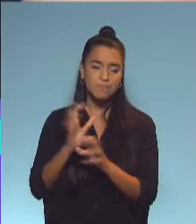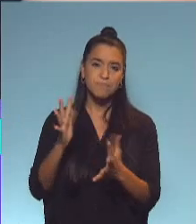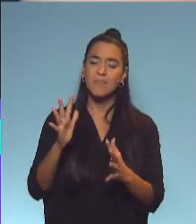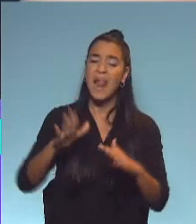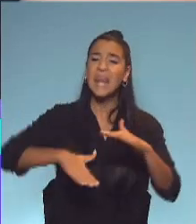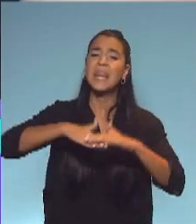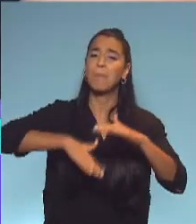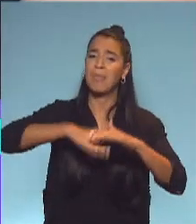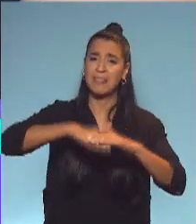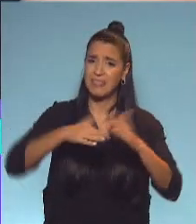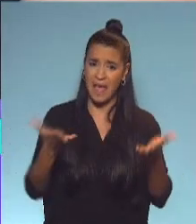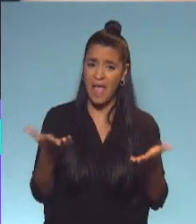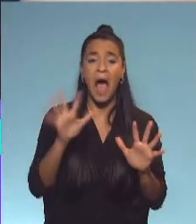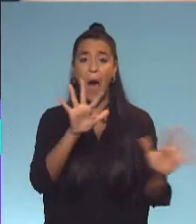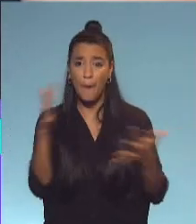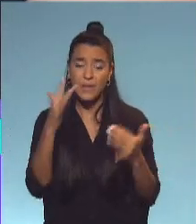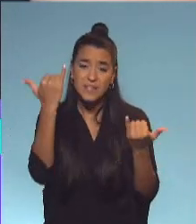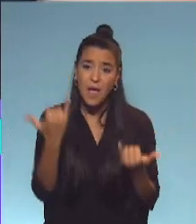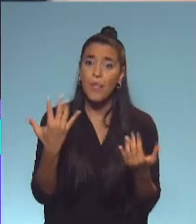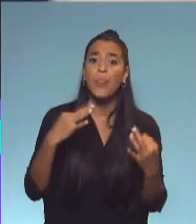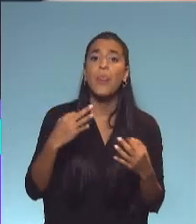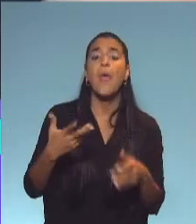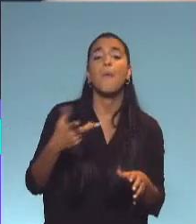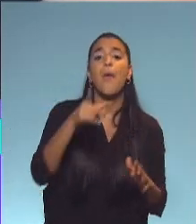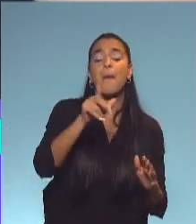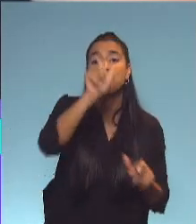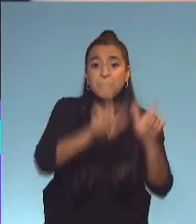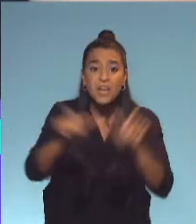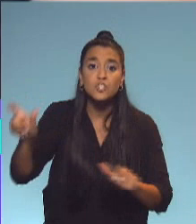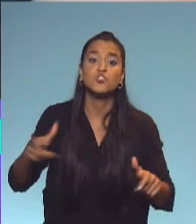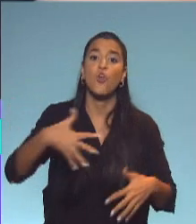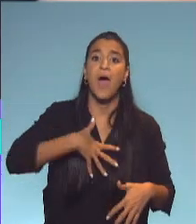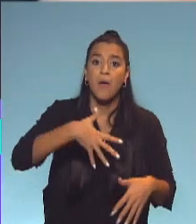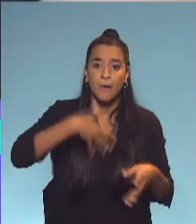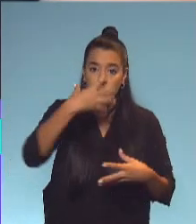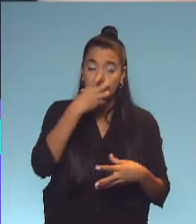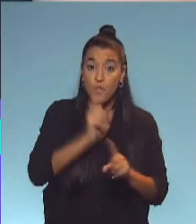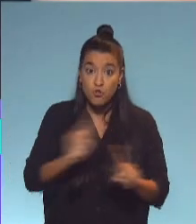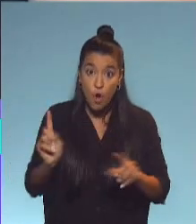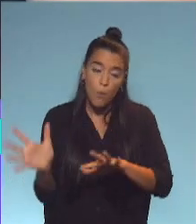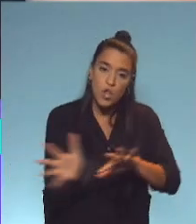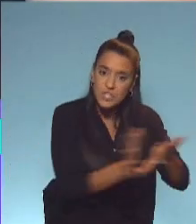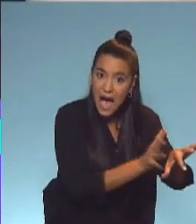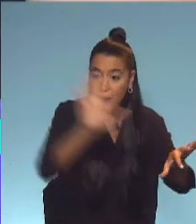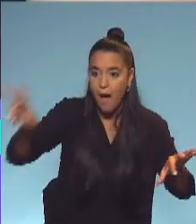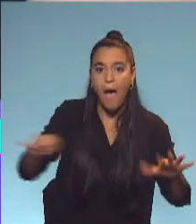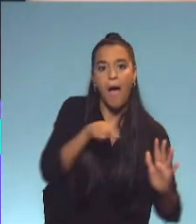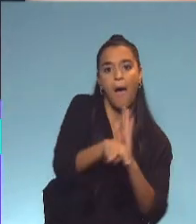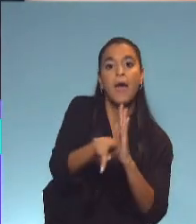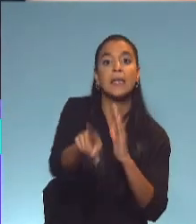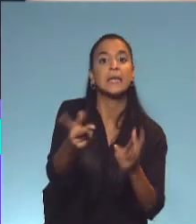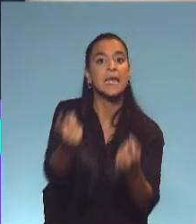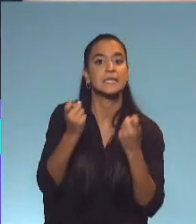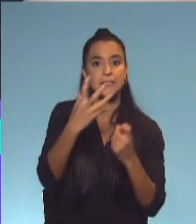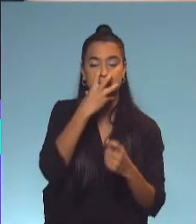al límite. Es decir, a veces tenemos que mover pacientes que no necesitan ser ventilados para poder ingresar un paciente que necesita